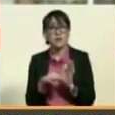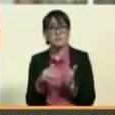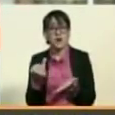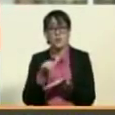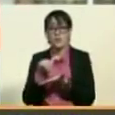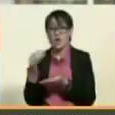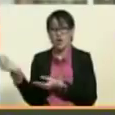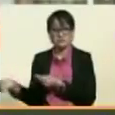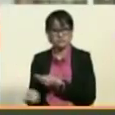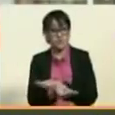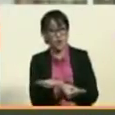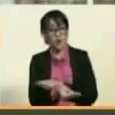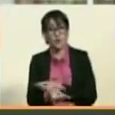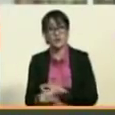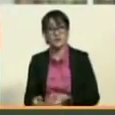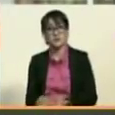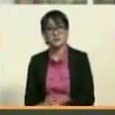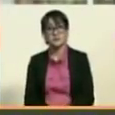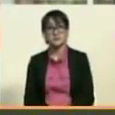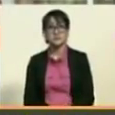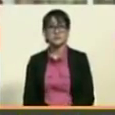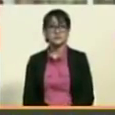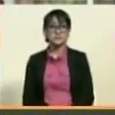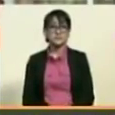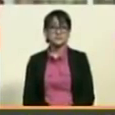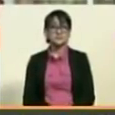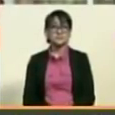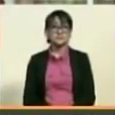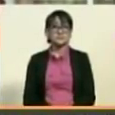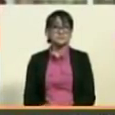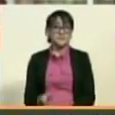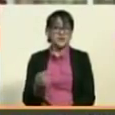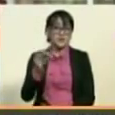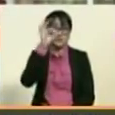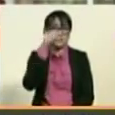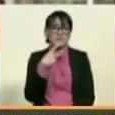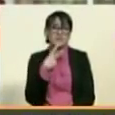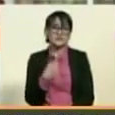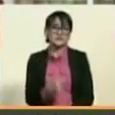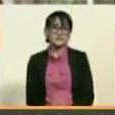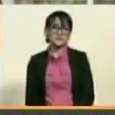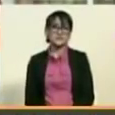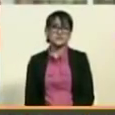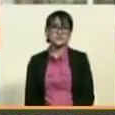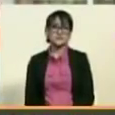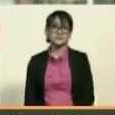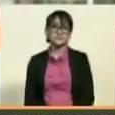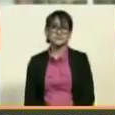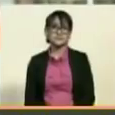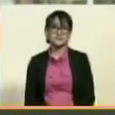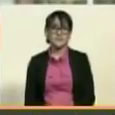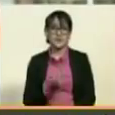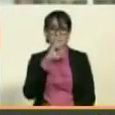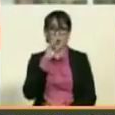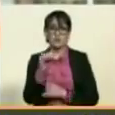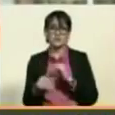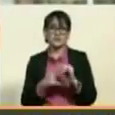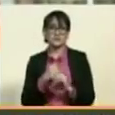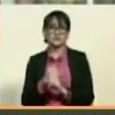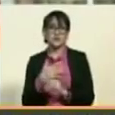un señor llamado Francisco Rodríguez, que es un pelele de los bancos